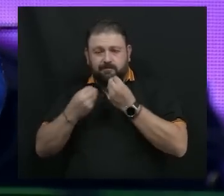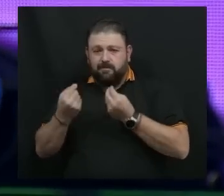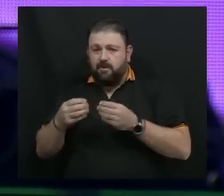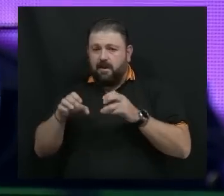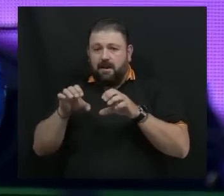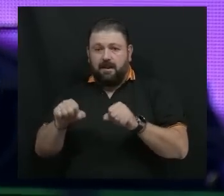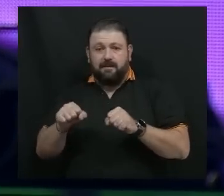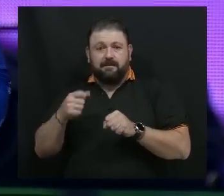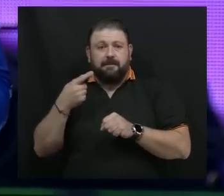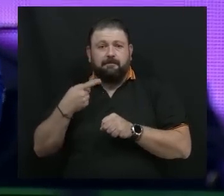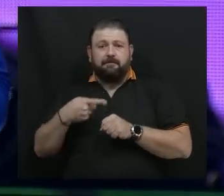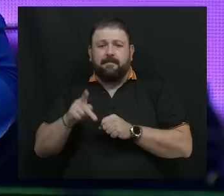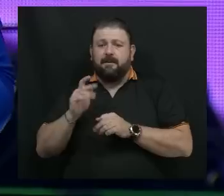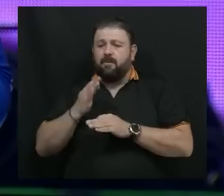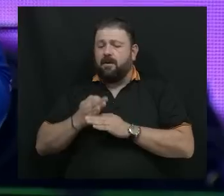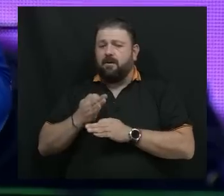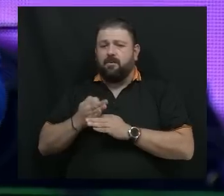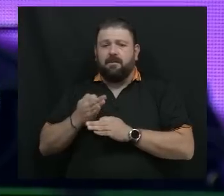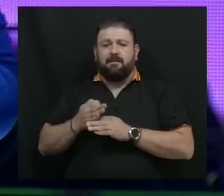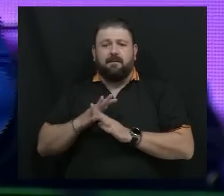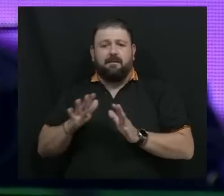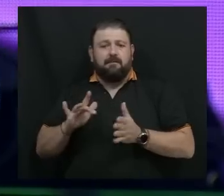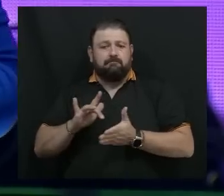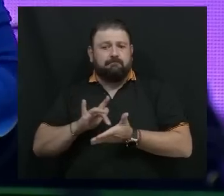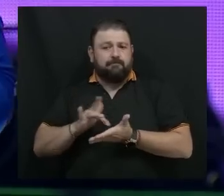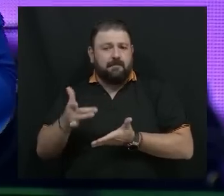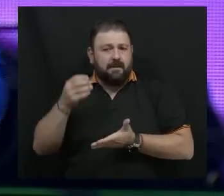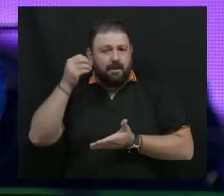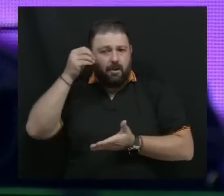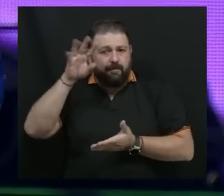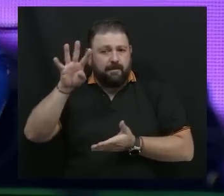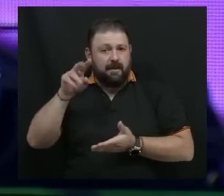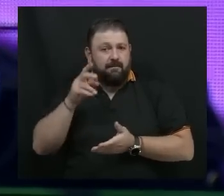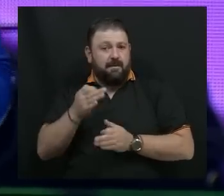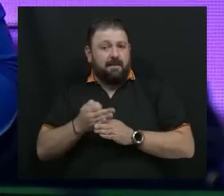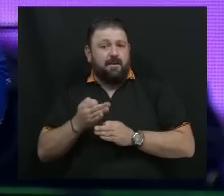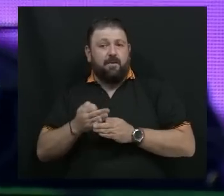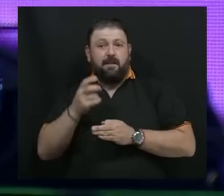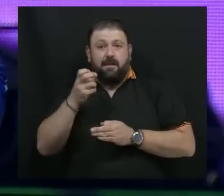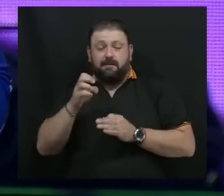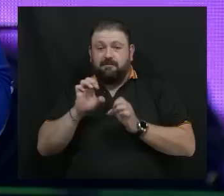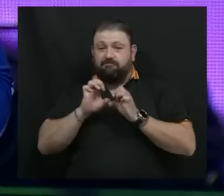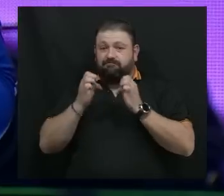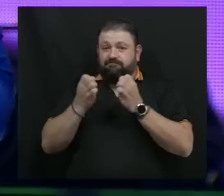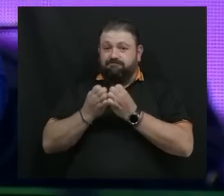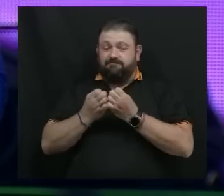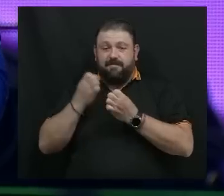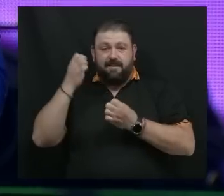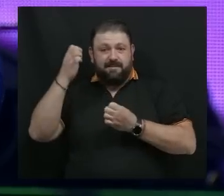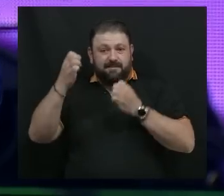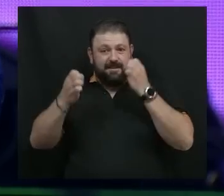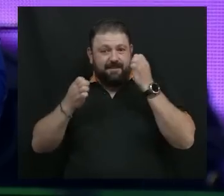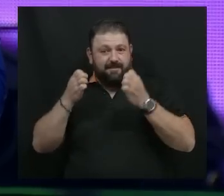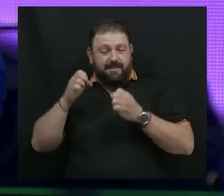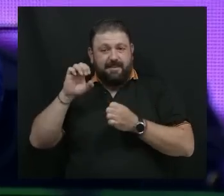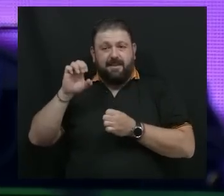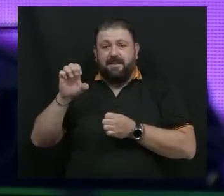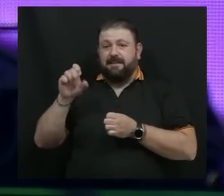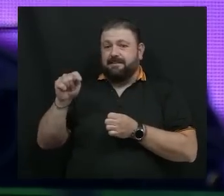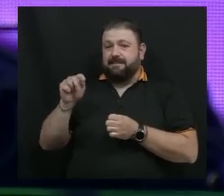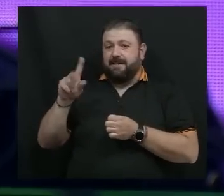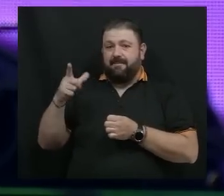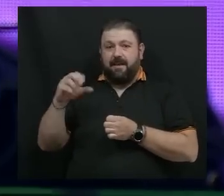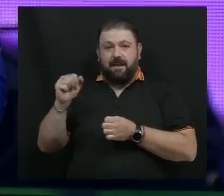estado en muchos escenarios de OmniLife. Hoy estoy en el escenario más soñado para todos los empresarios de OmniLife. ¿O quién no sueña estar